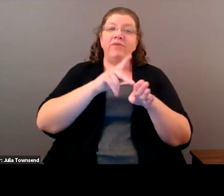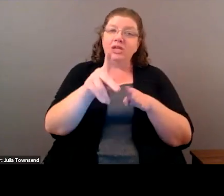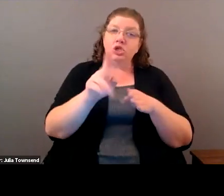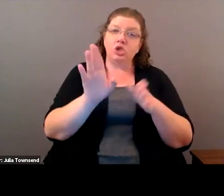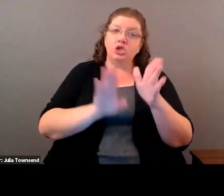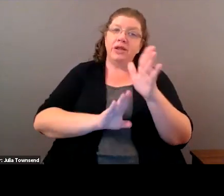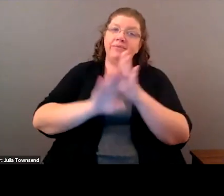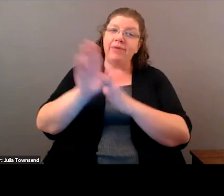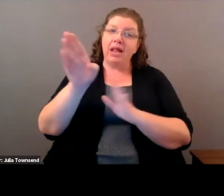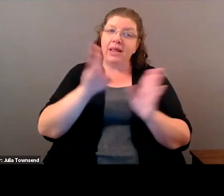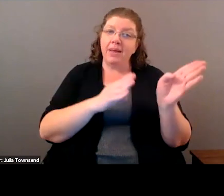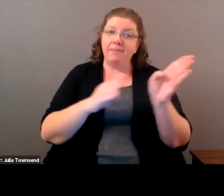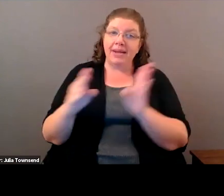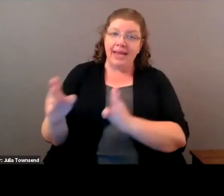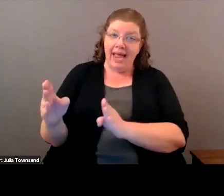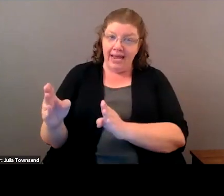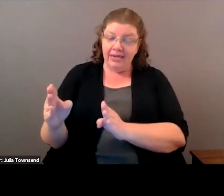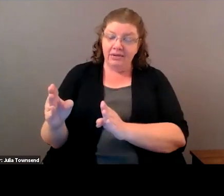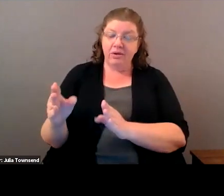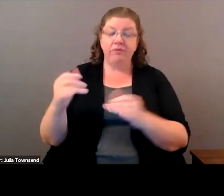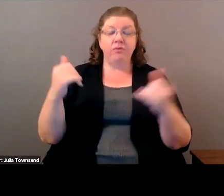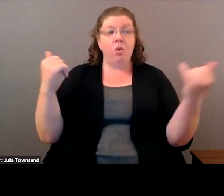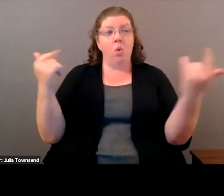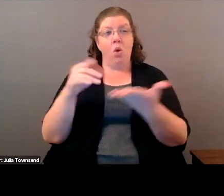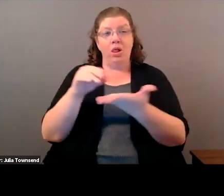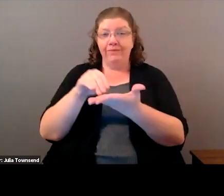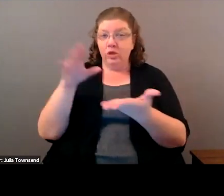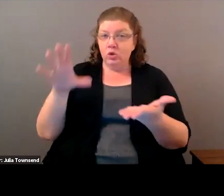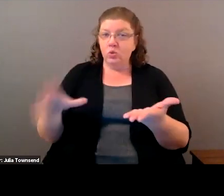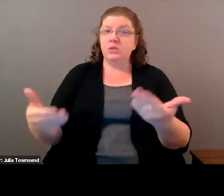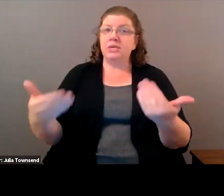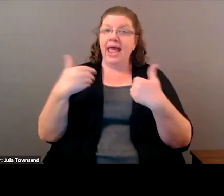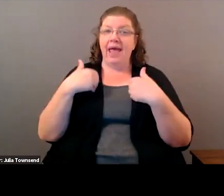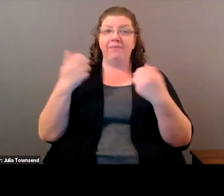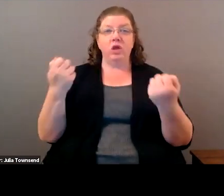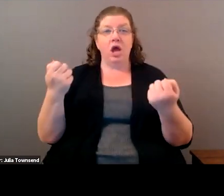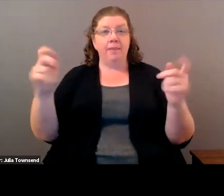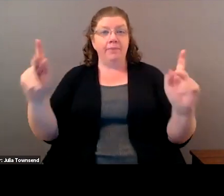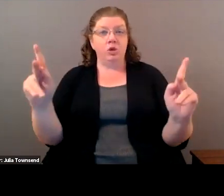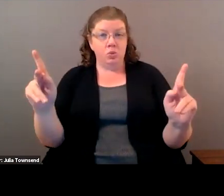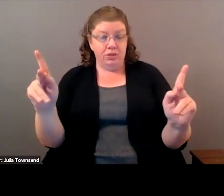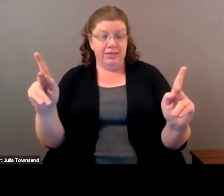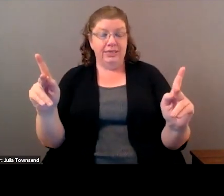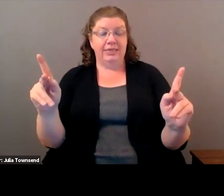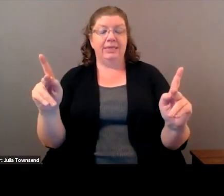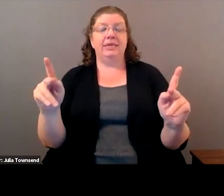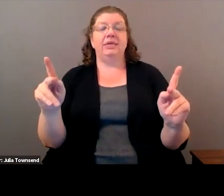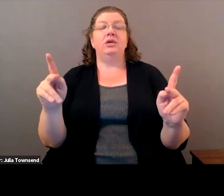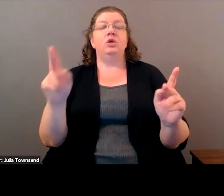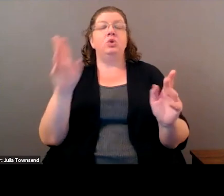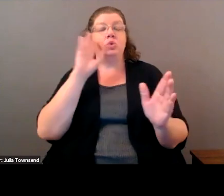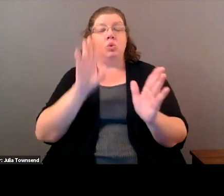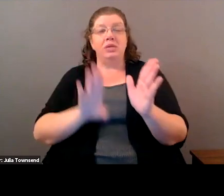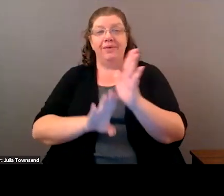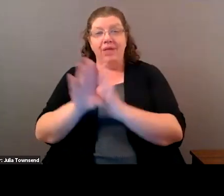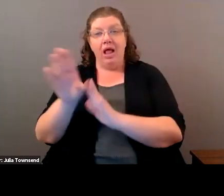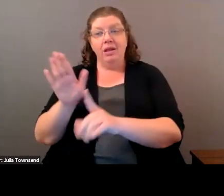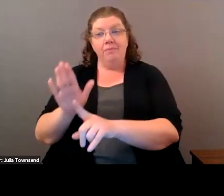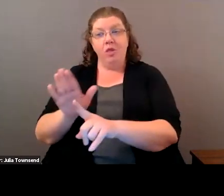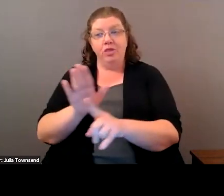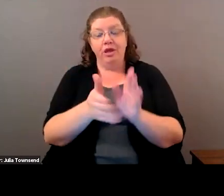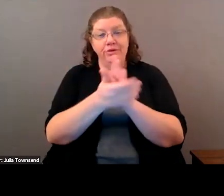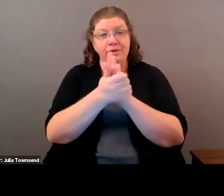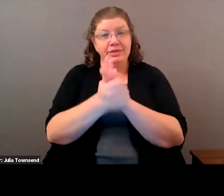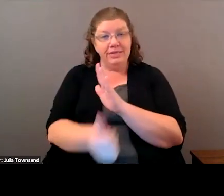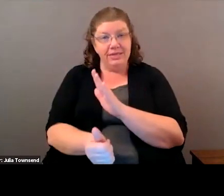tengan esa oportunidad de desarrollar y tener un plan